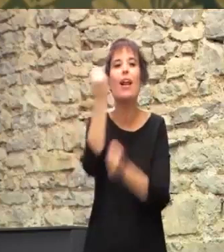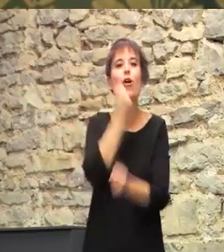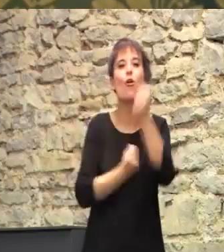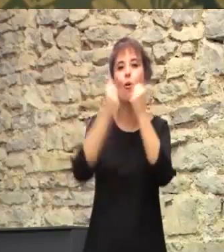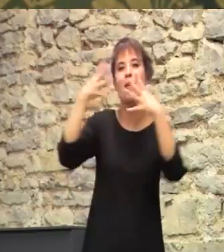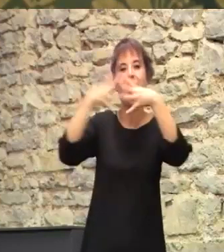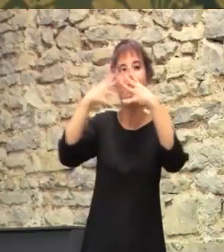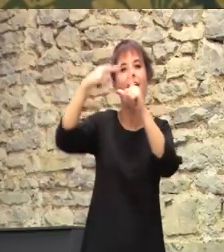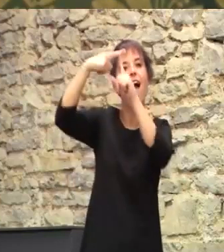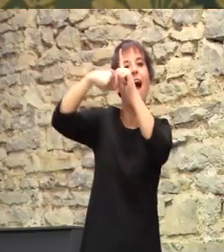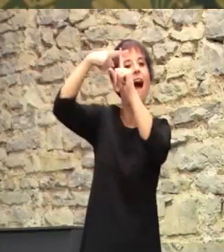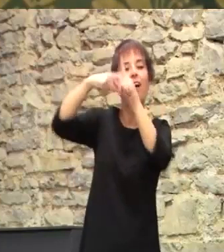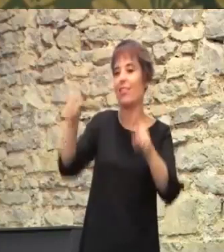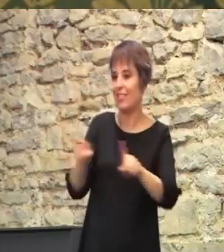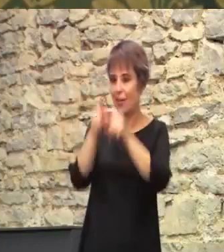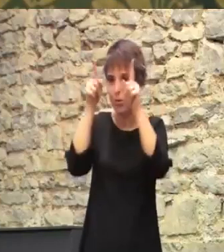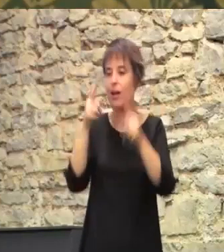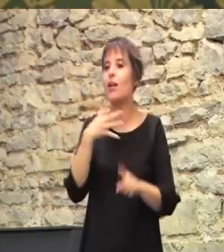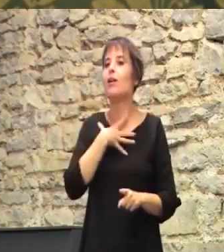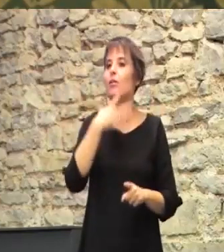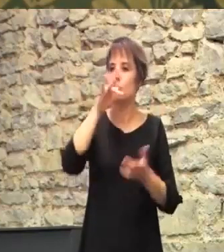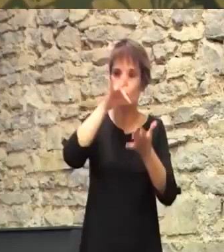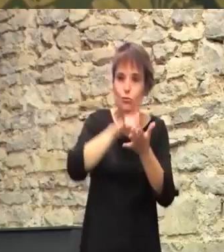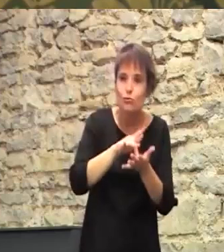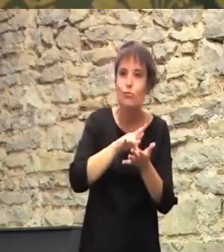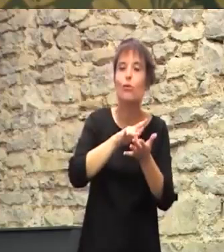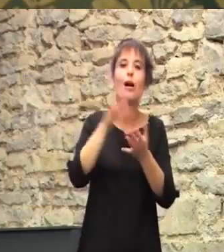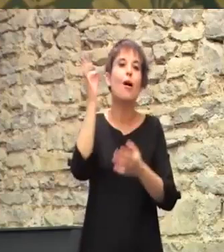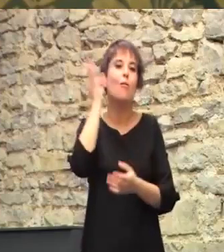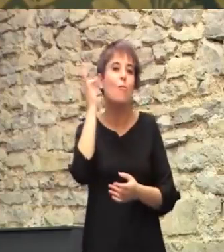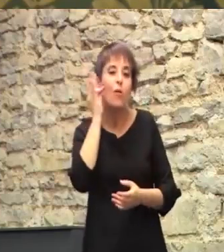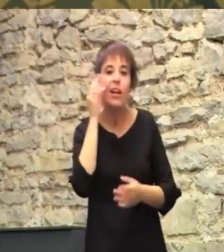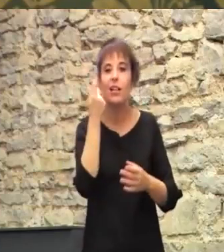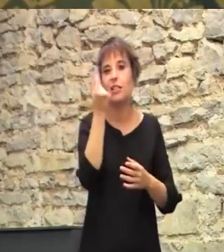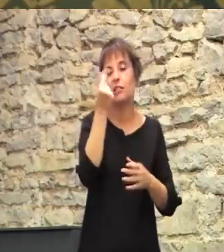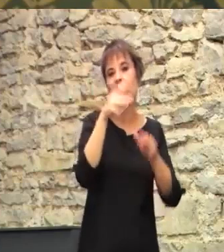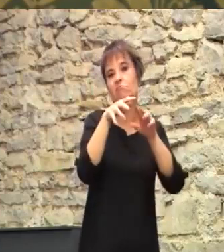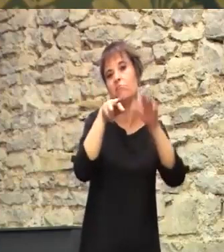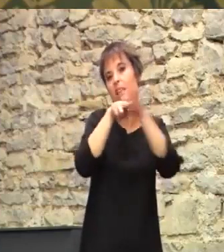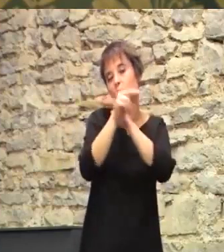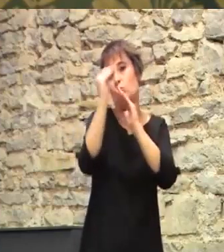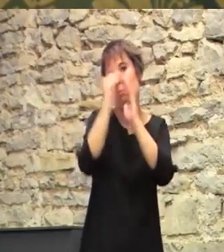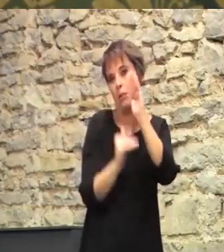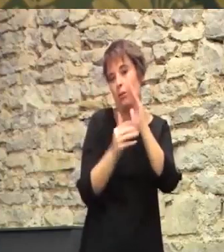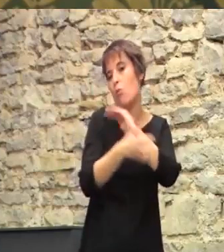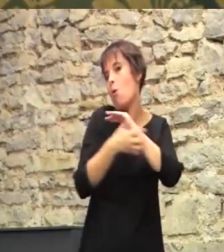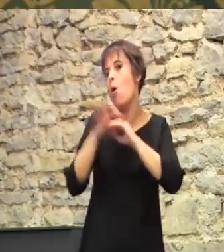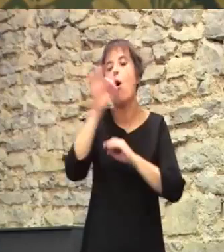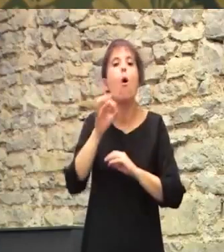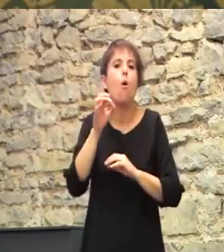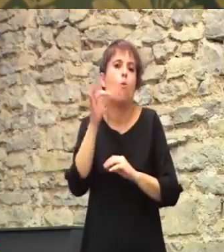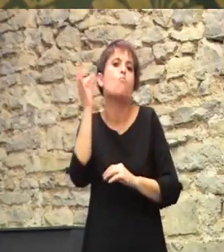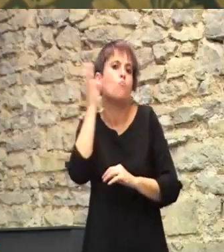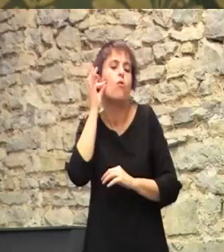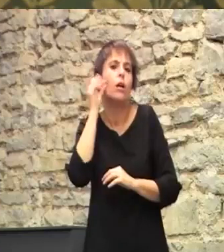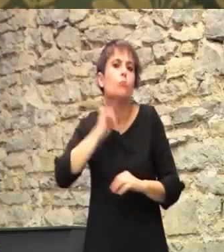se daba tanto en mujeres con menores recursos están que con mujeres de